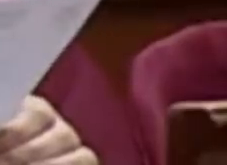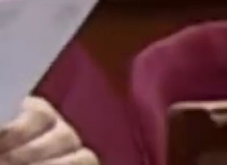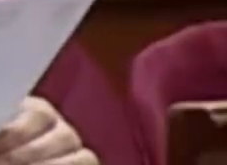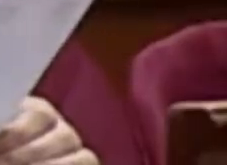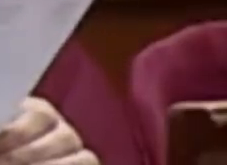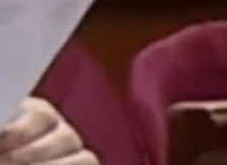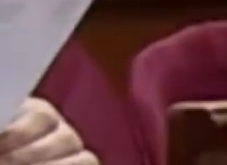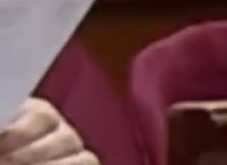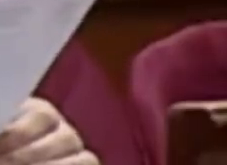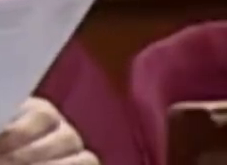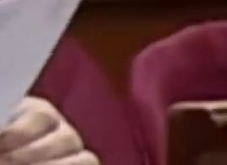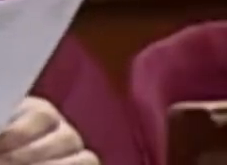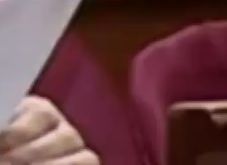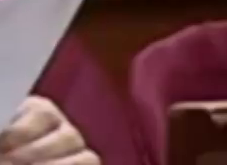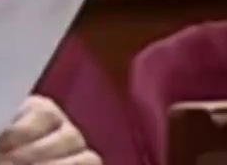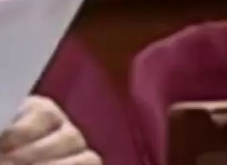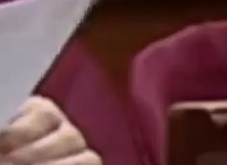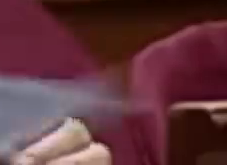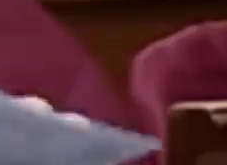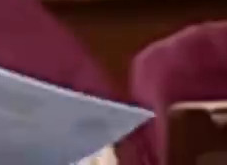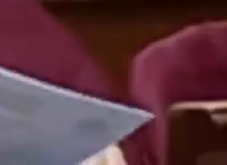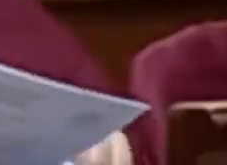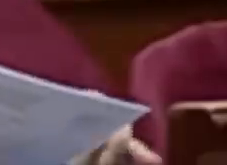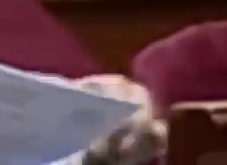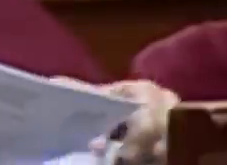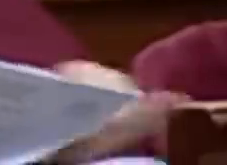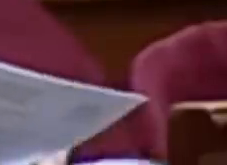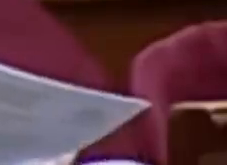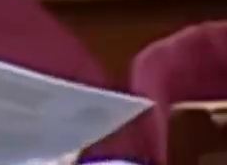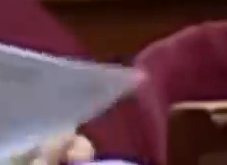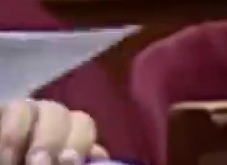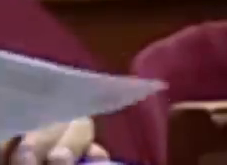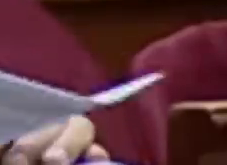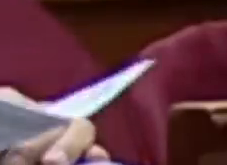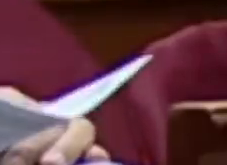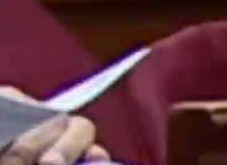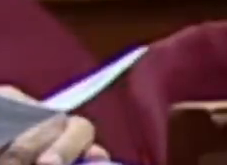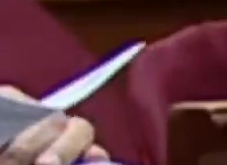Y eso implicaba que todas las comisiones ordinarias, sin excepción,